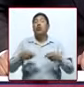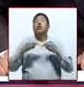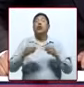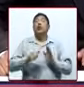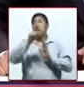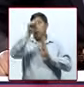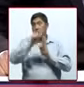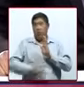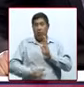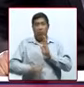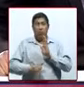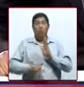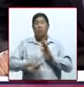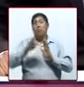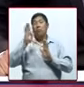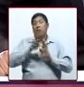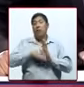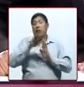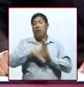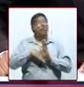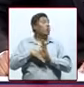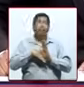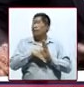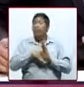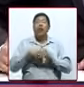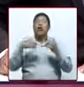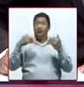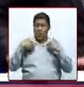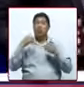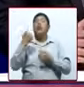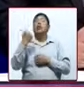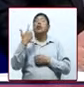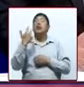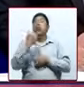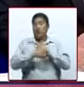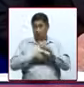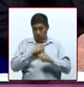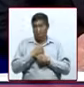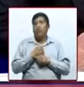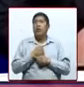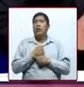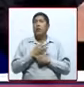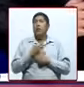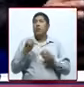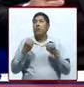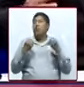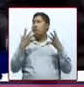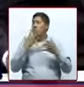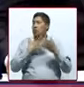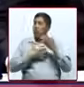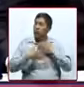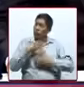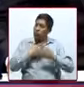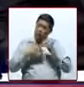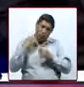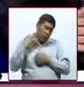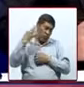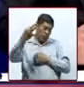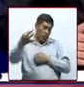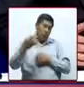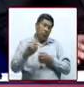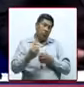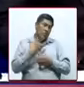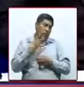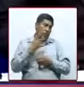operación. La operación no es barata. Él tiene 13 añitos. Ojito. Sí, tiene 13 añitos, Miriam. Sí. Tiene muchos sueños por delante, nos ha